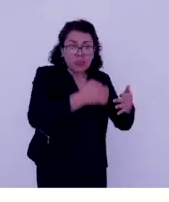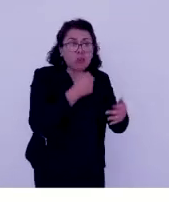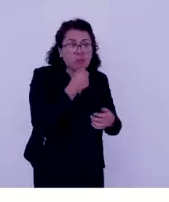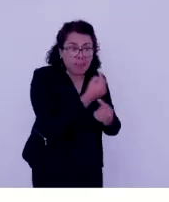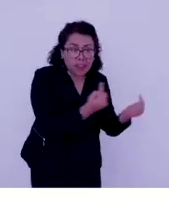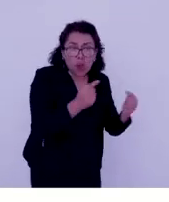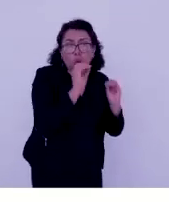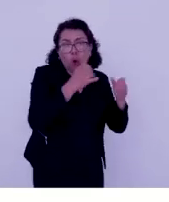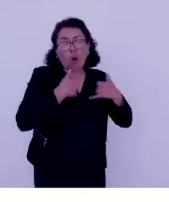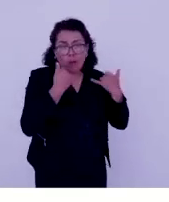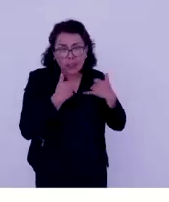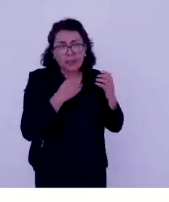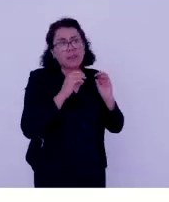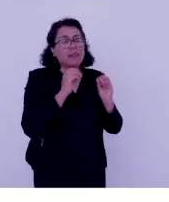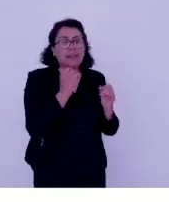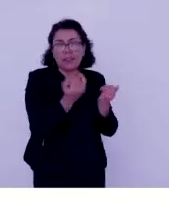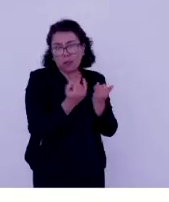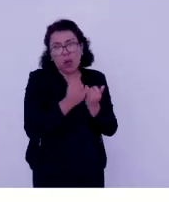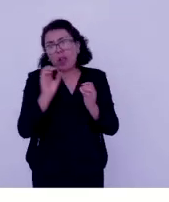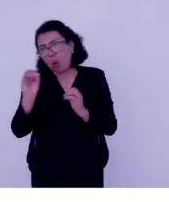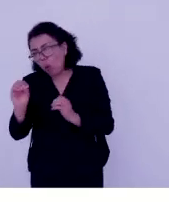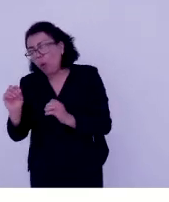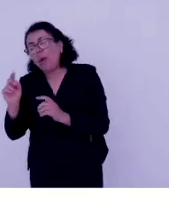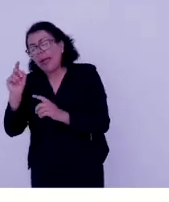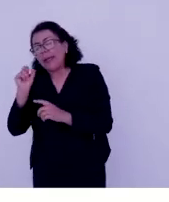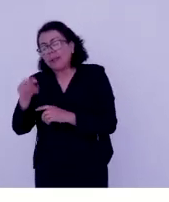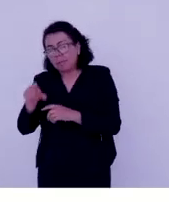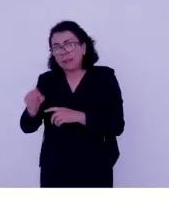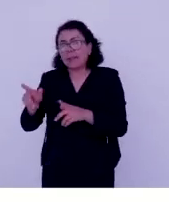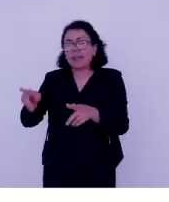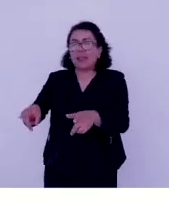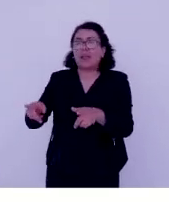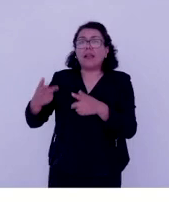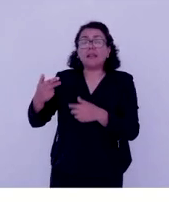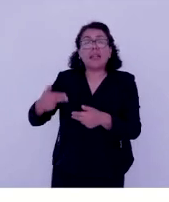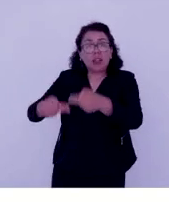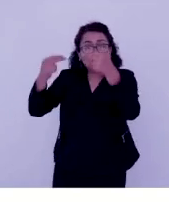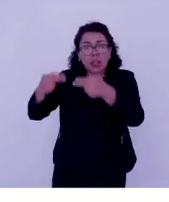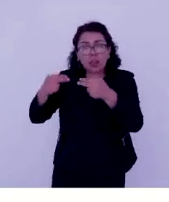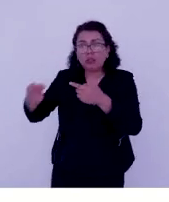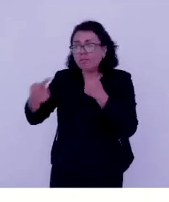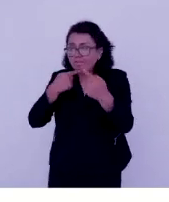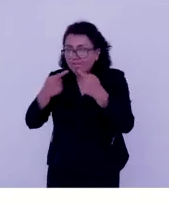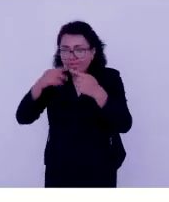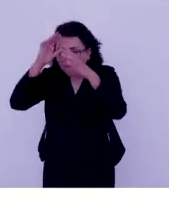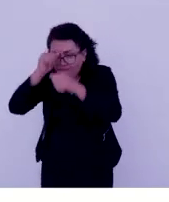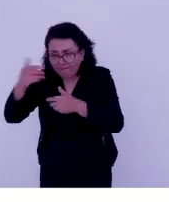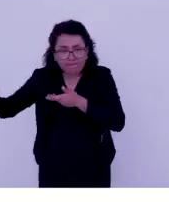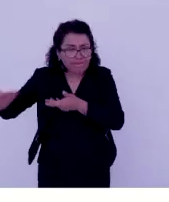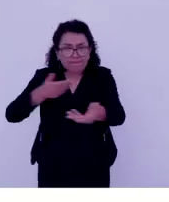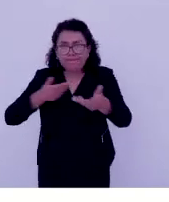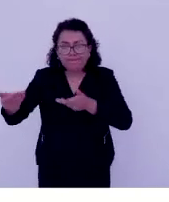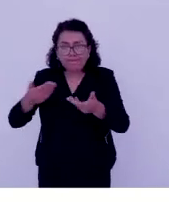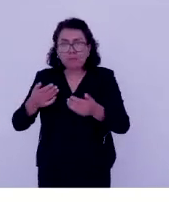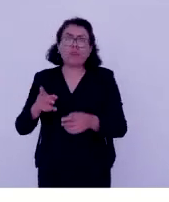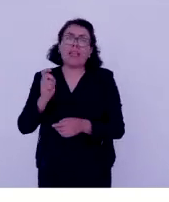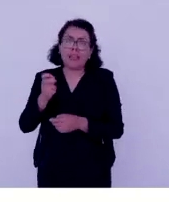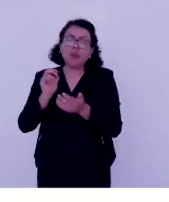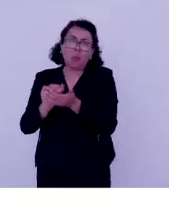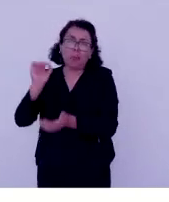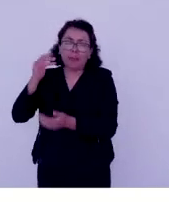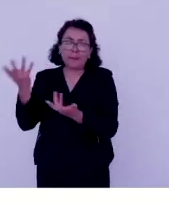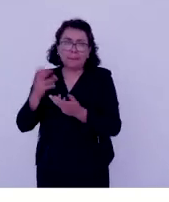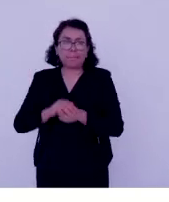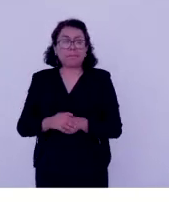logrados en materia mercantil Ya que en el 7% de los casos se logró avenir a las partes por último en cuanto a